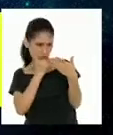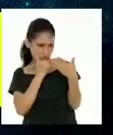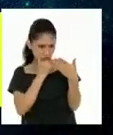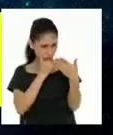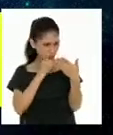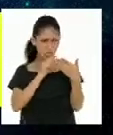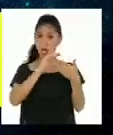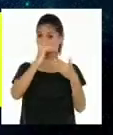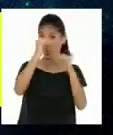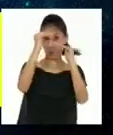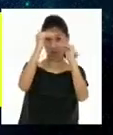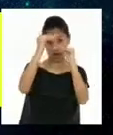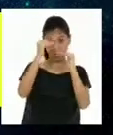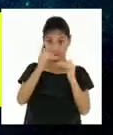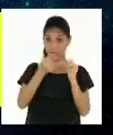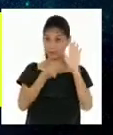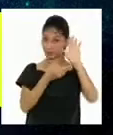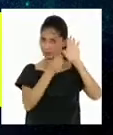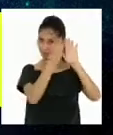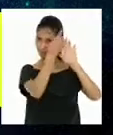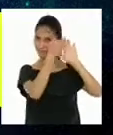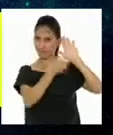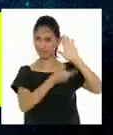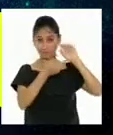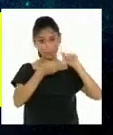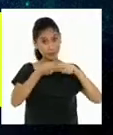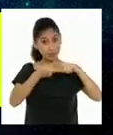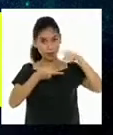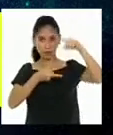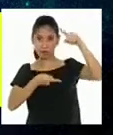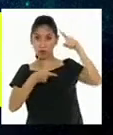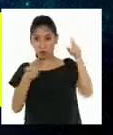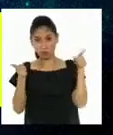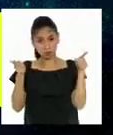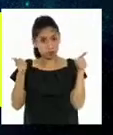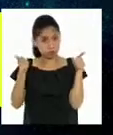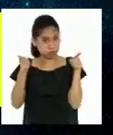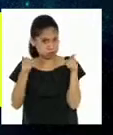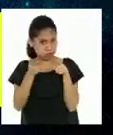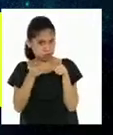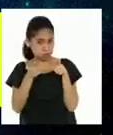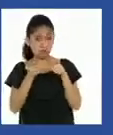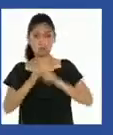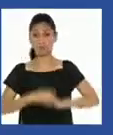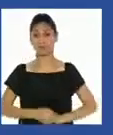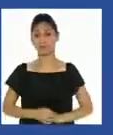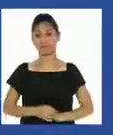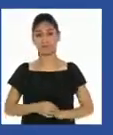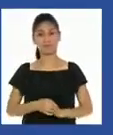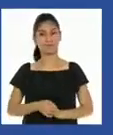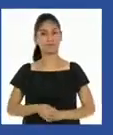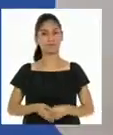escala creciente o decreciente, ascendente o descendente.